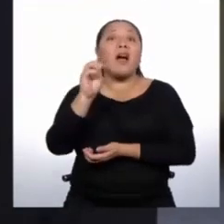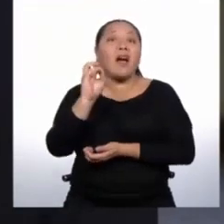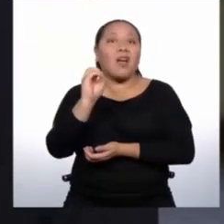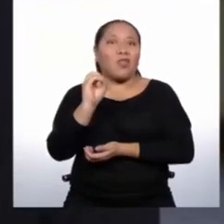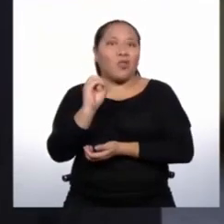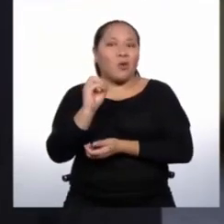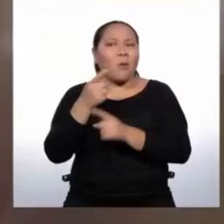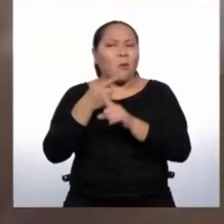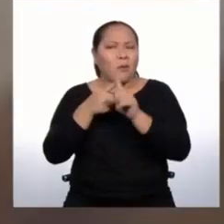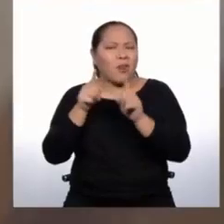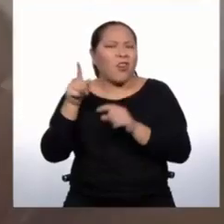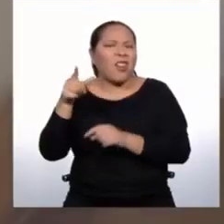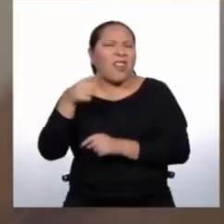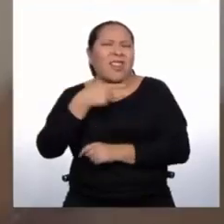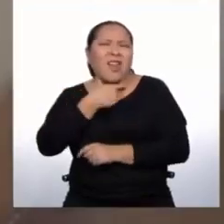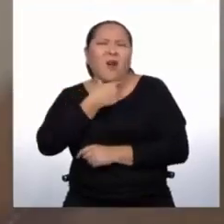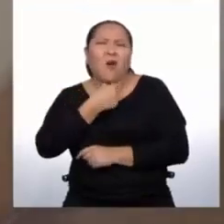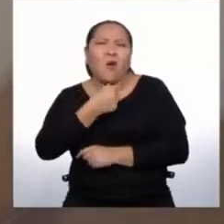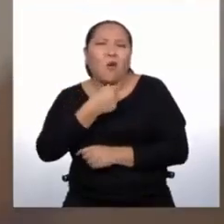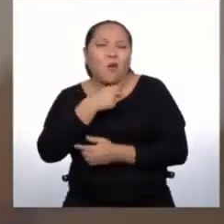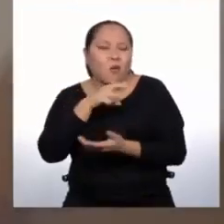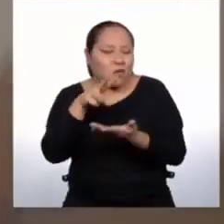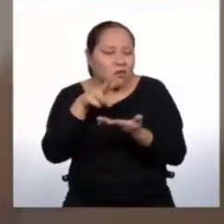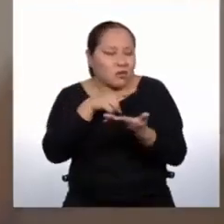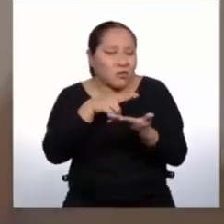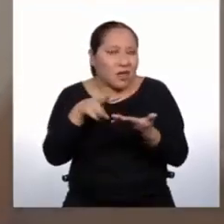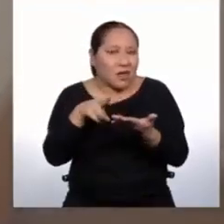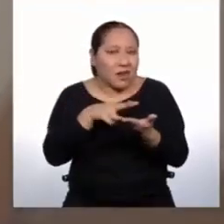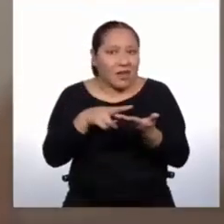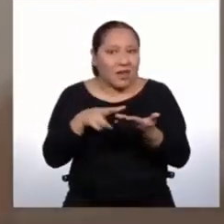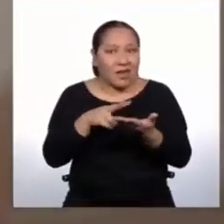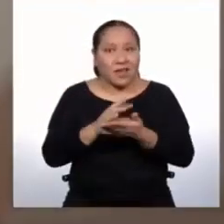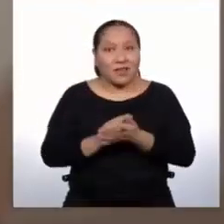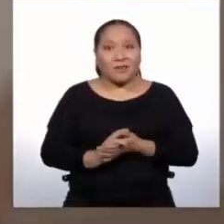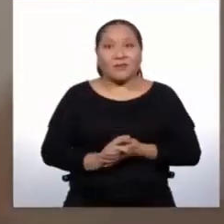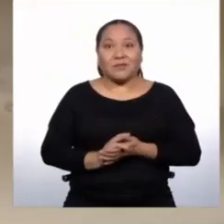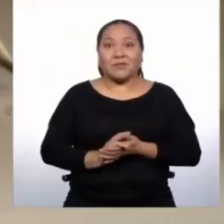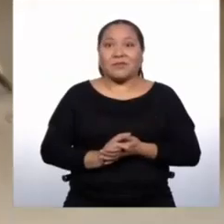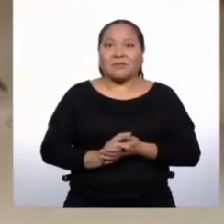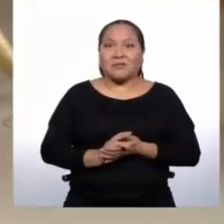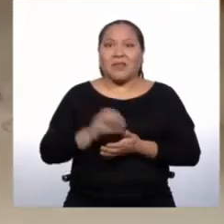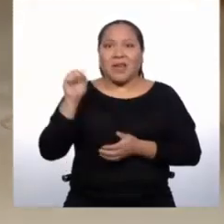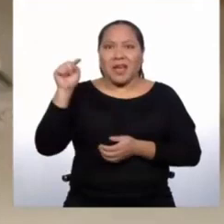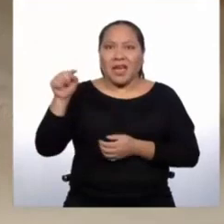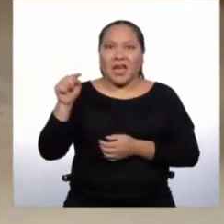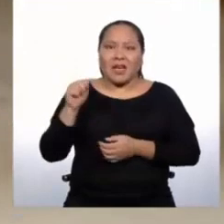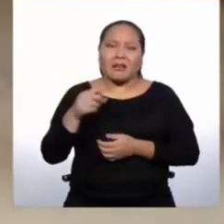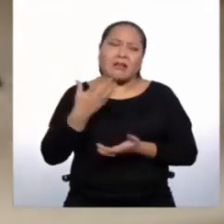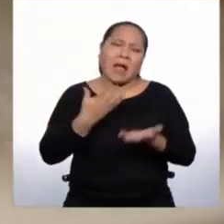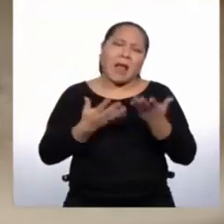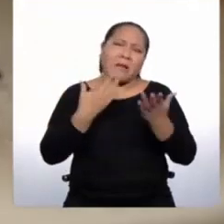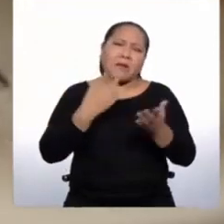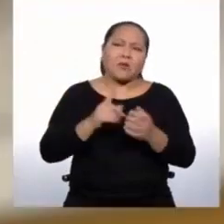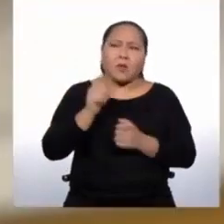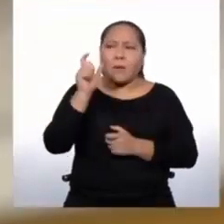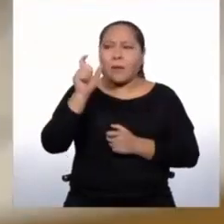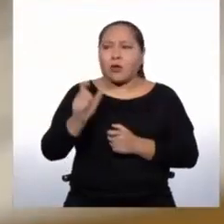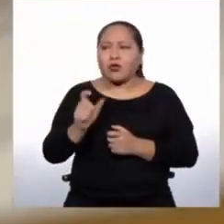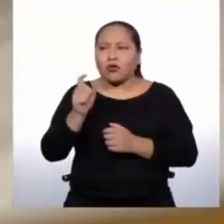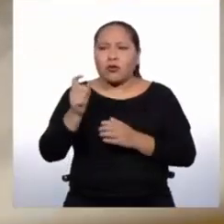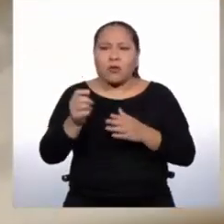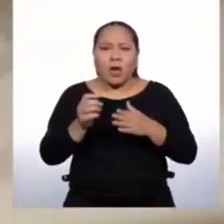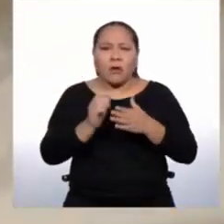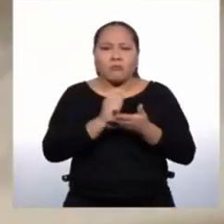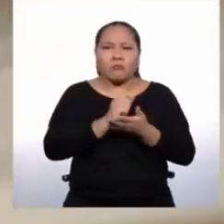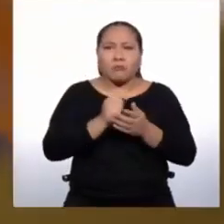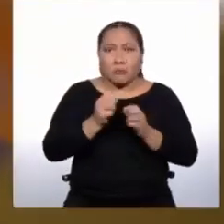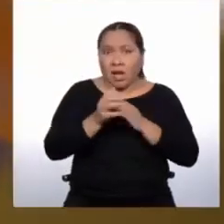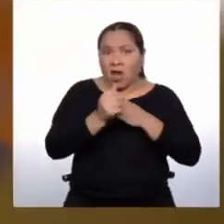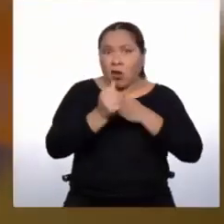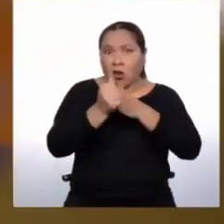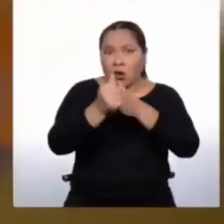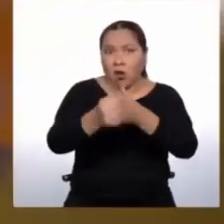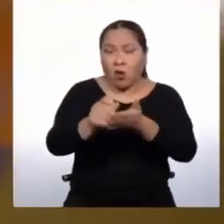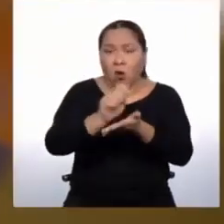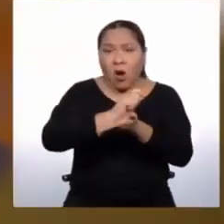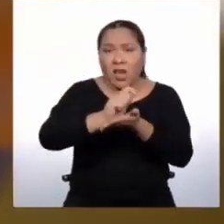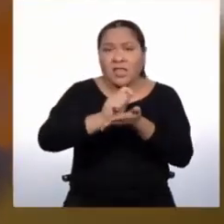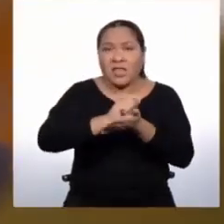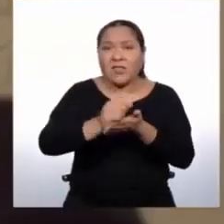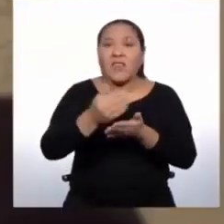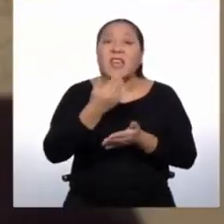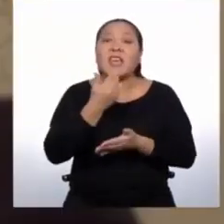es la lectura. Si habría que mencionar una suerte de escritor mayor que lo guió, que lo inició en la literatura,